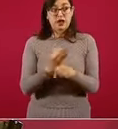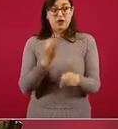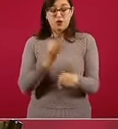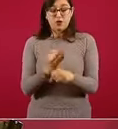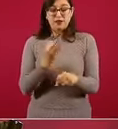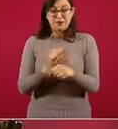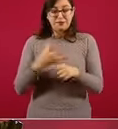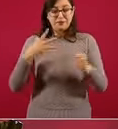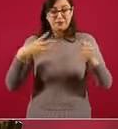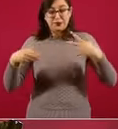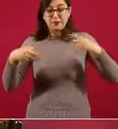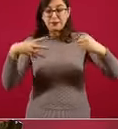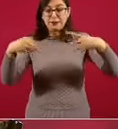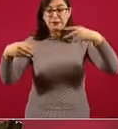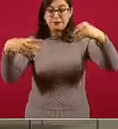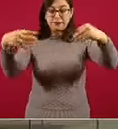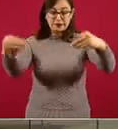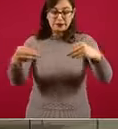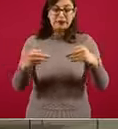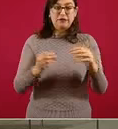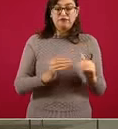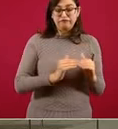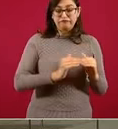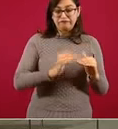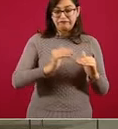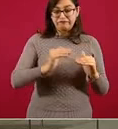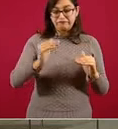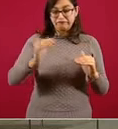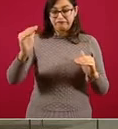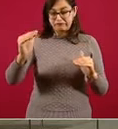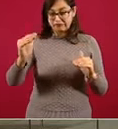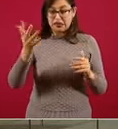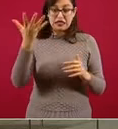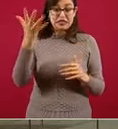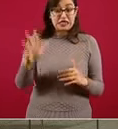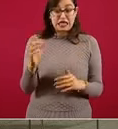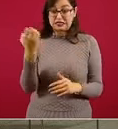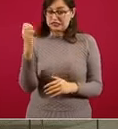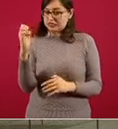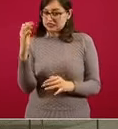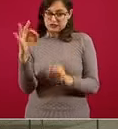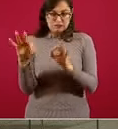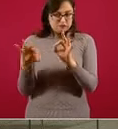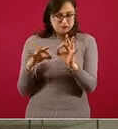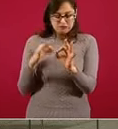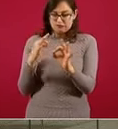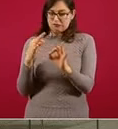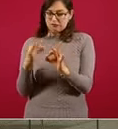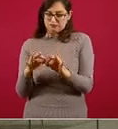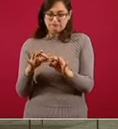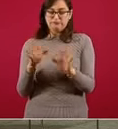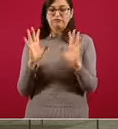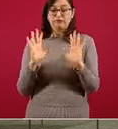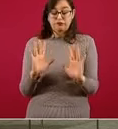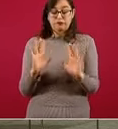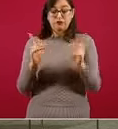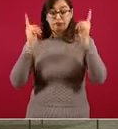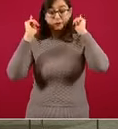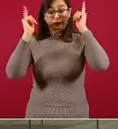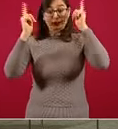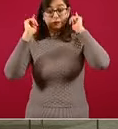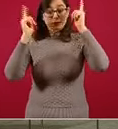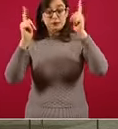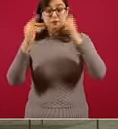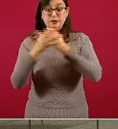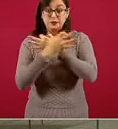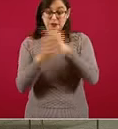enero, si todo funciona y si se mantienen las predicciones de la disminución de movilidad hasta esa fecha, que es donde se